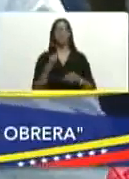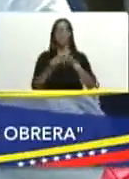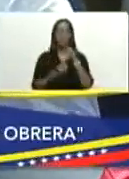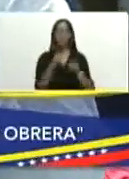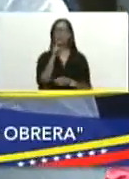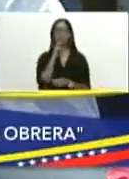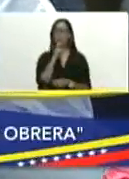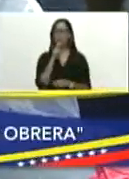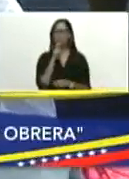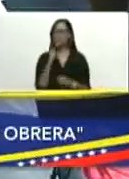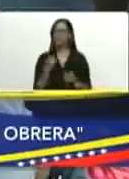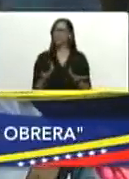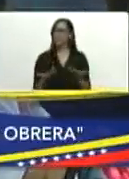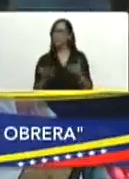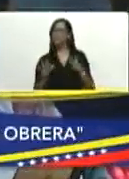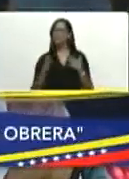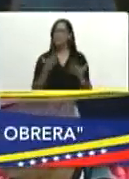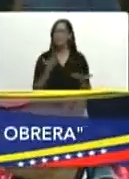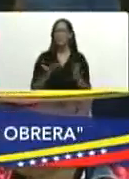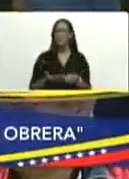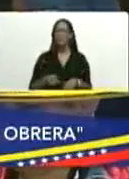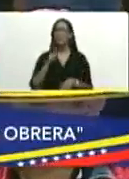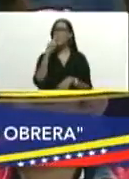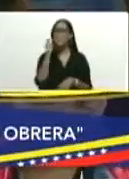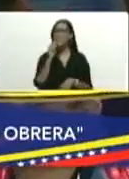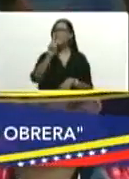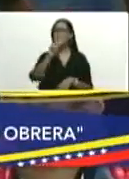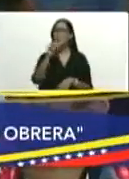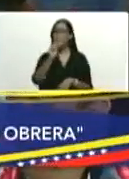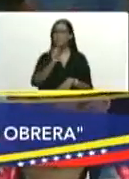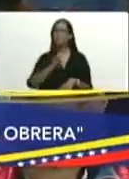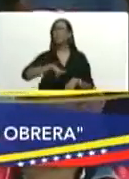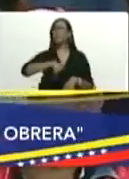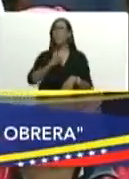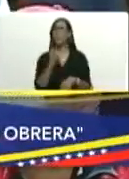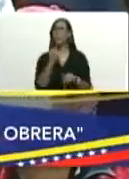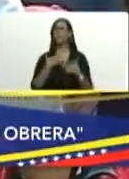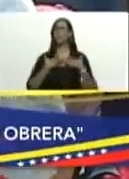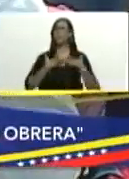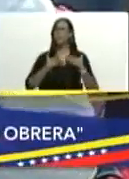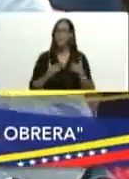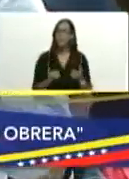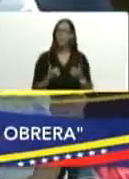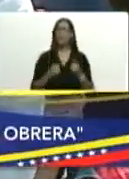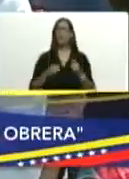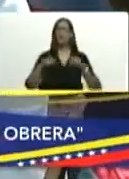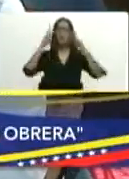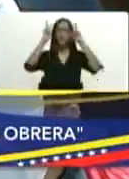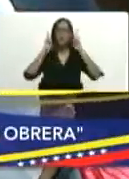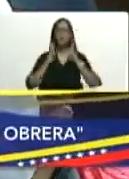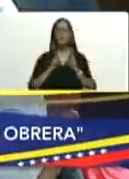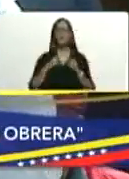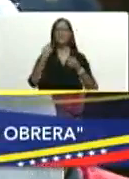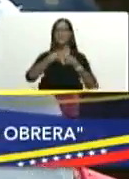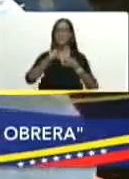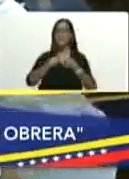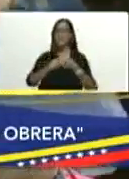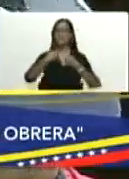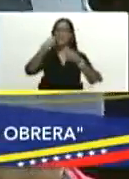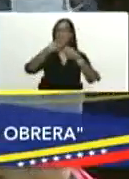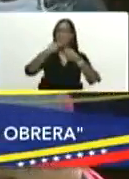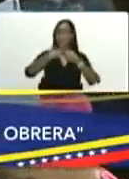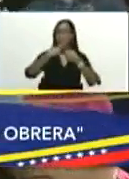duramos aproximadamente entre un mes dos meses para poder recuperar La pureza de este gas que este